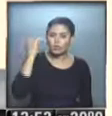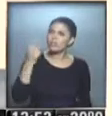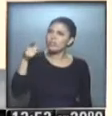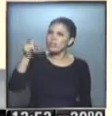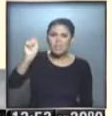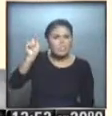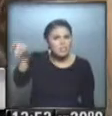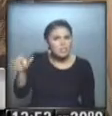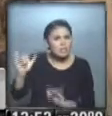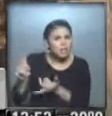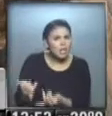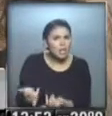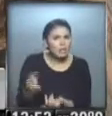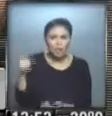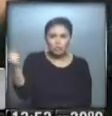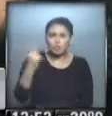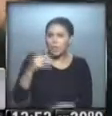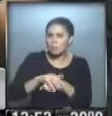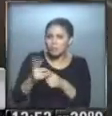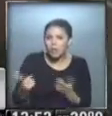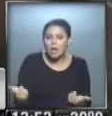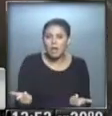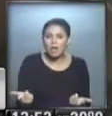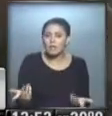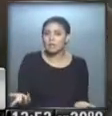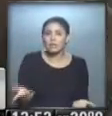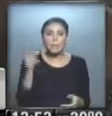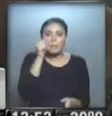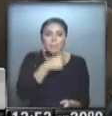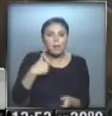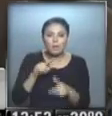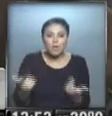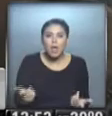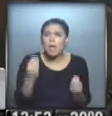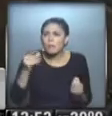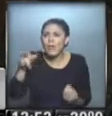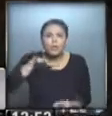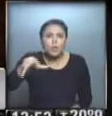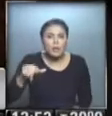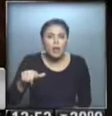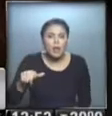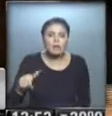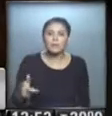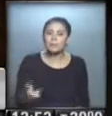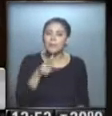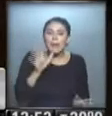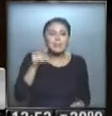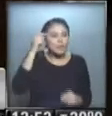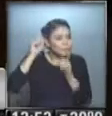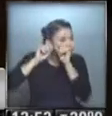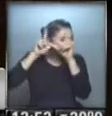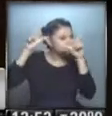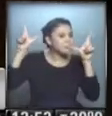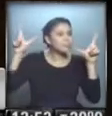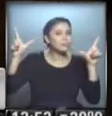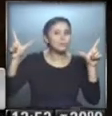¿quién es este chico? Está solo, no tiene amigos, no tiene padres, porque roba. Y creo que mi imaginario